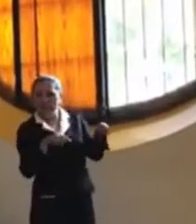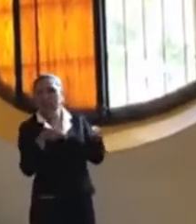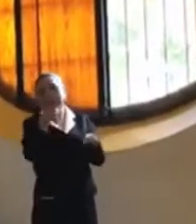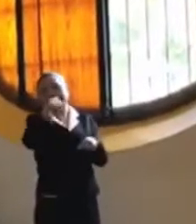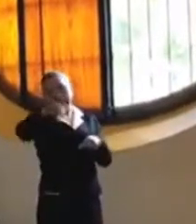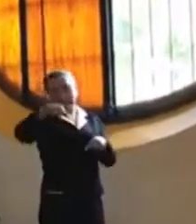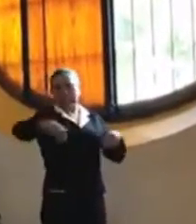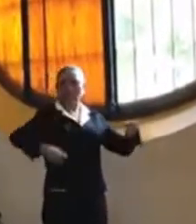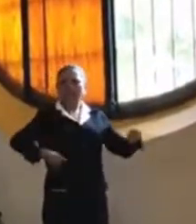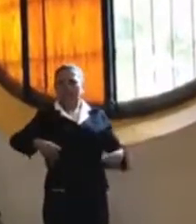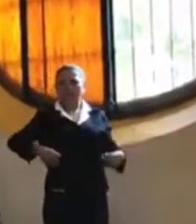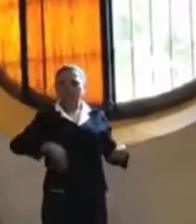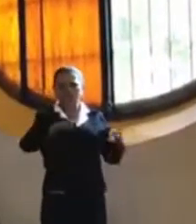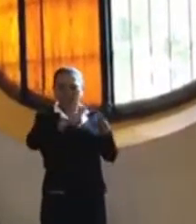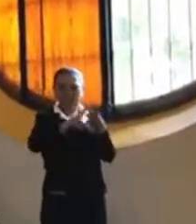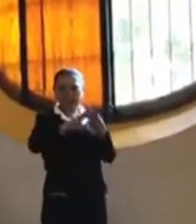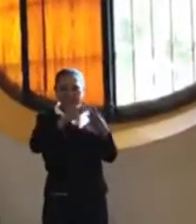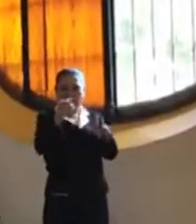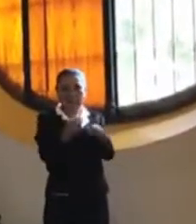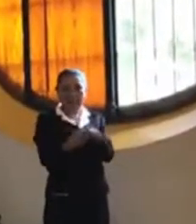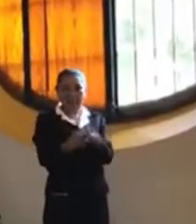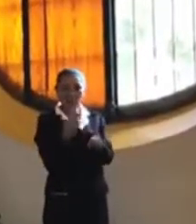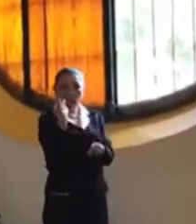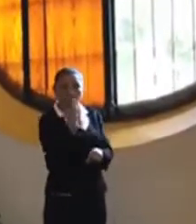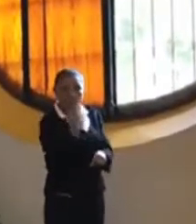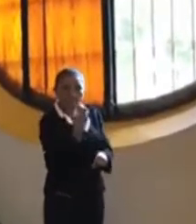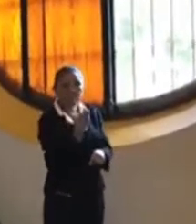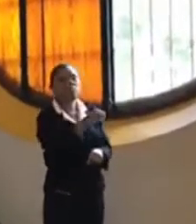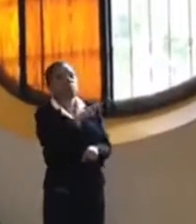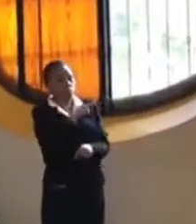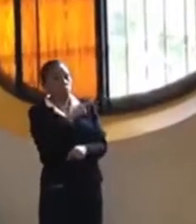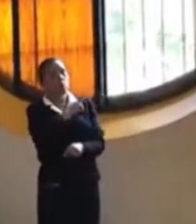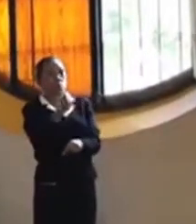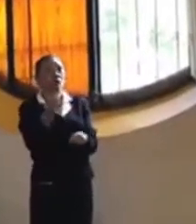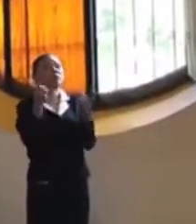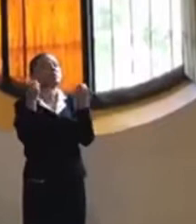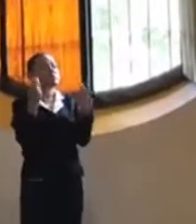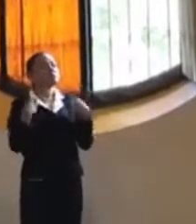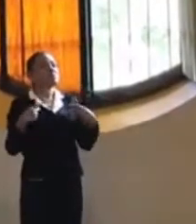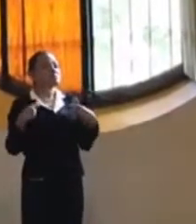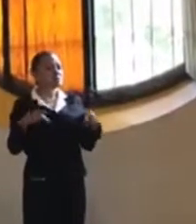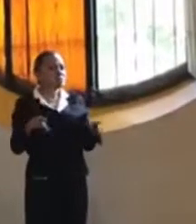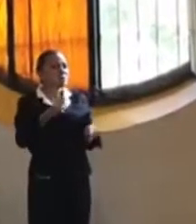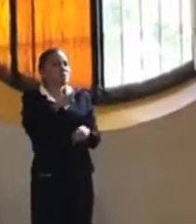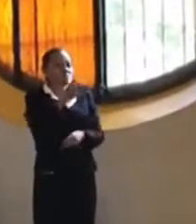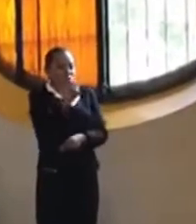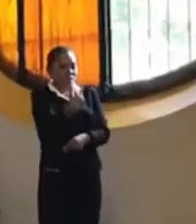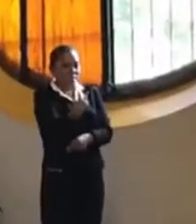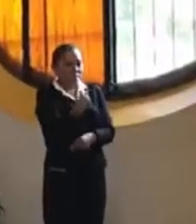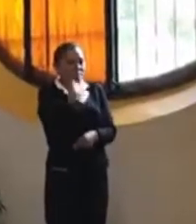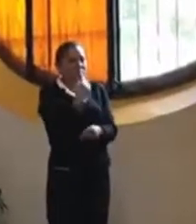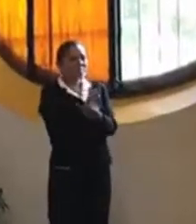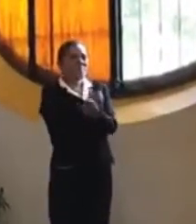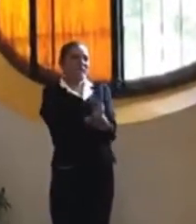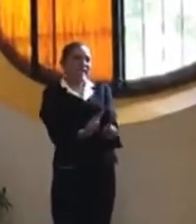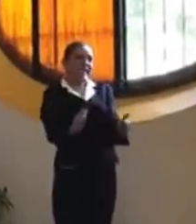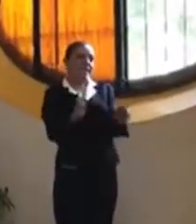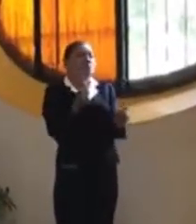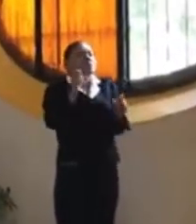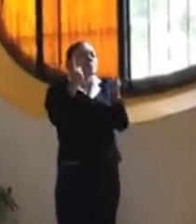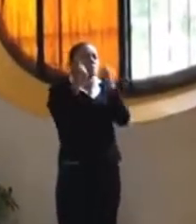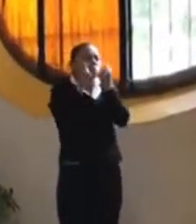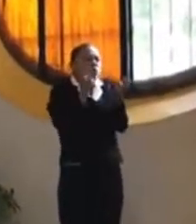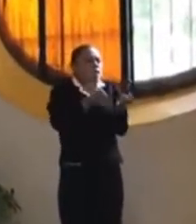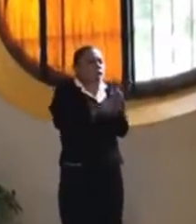llama, se reconoce, es la única posibilidad de que muchas personas puedan verse a sí mismas y